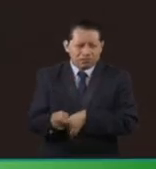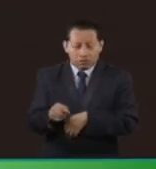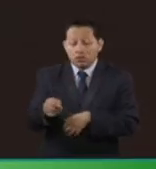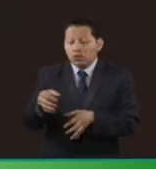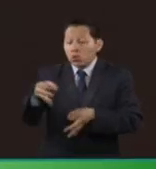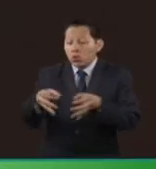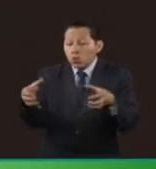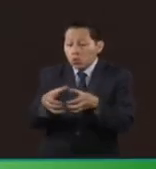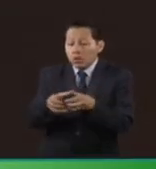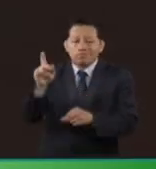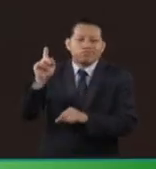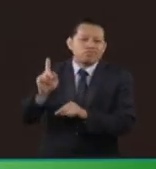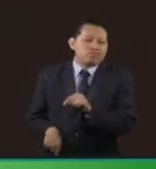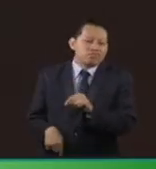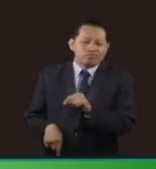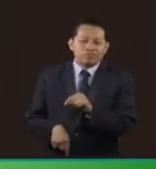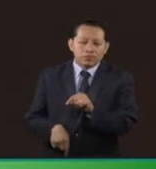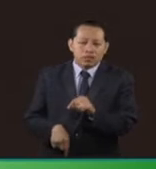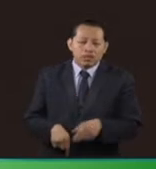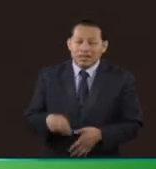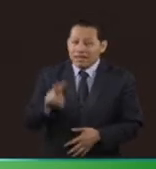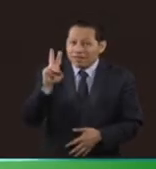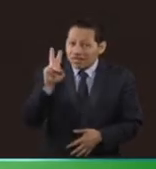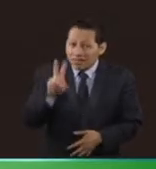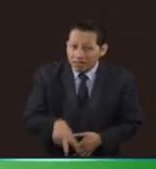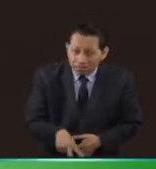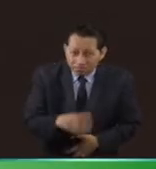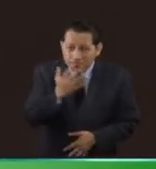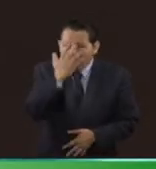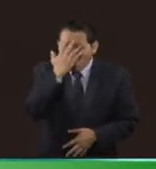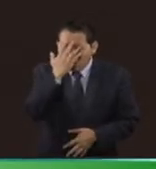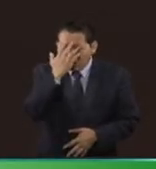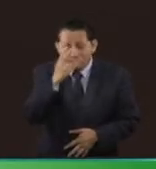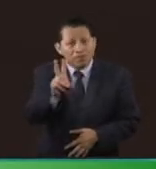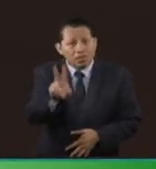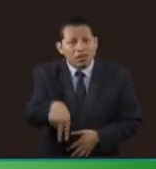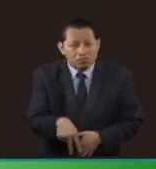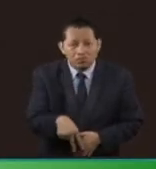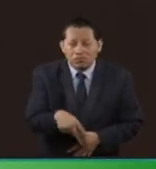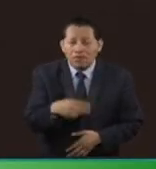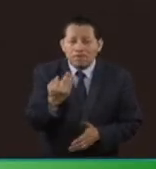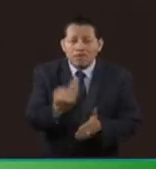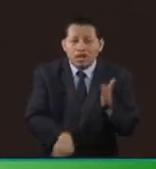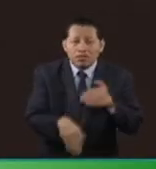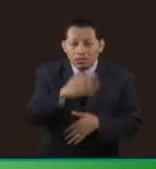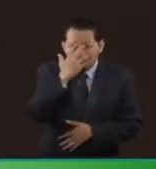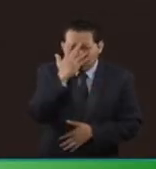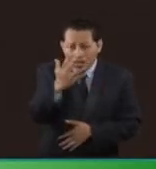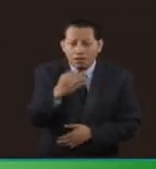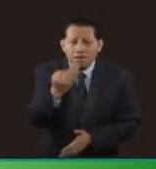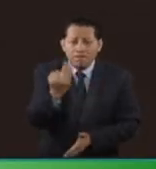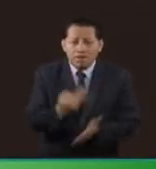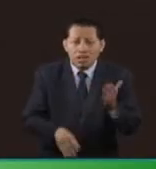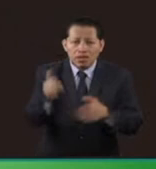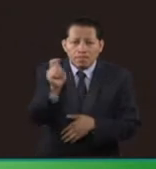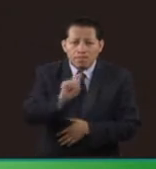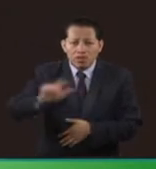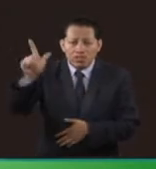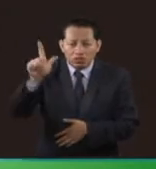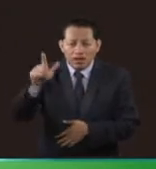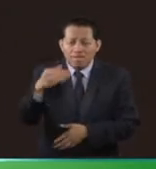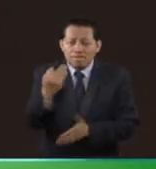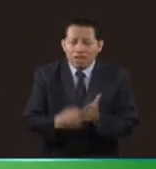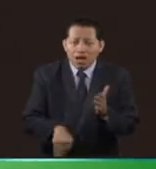judicatura. Es una verdadera vergüenza la poca seriedad y profesionalismo y visión con la que